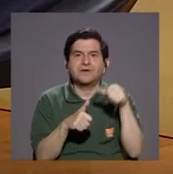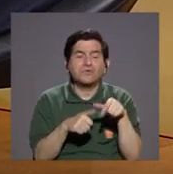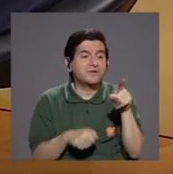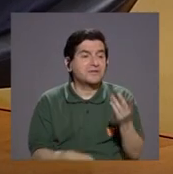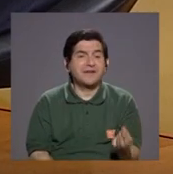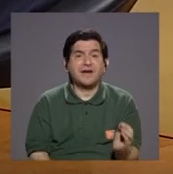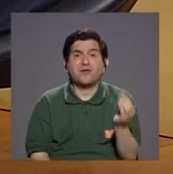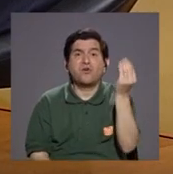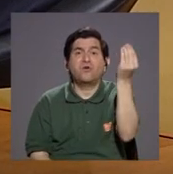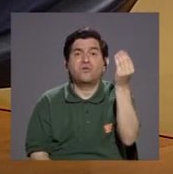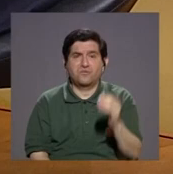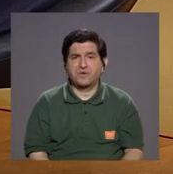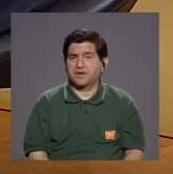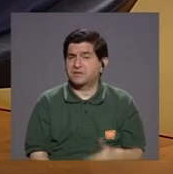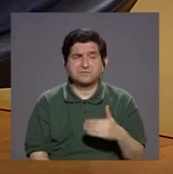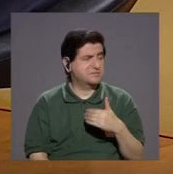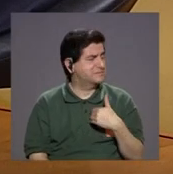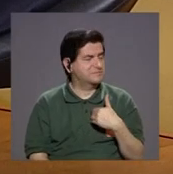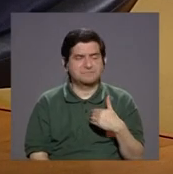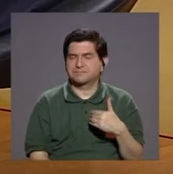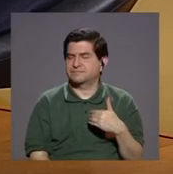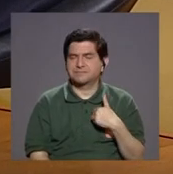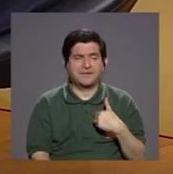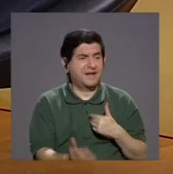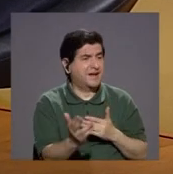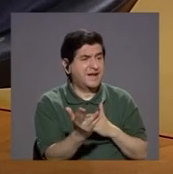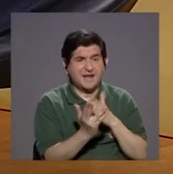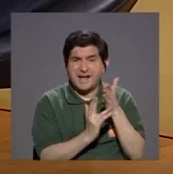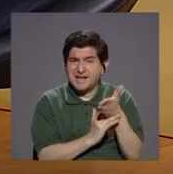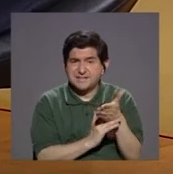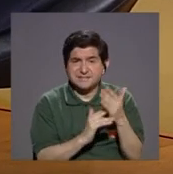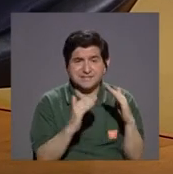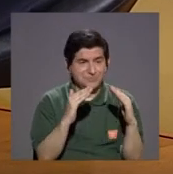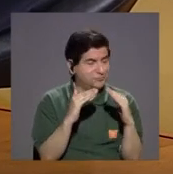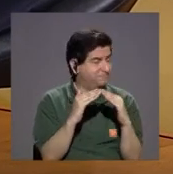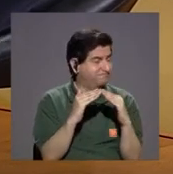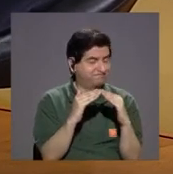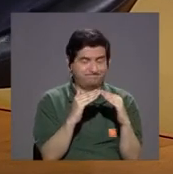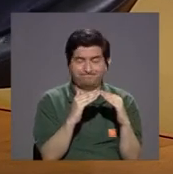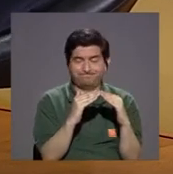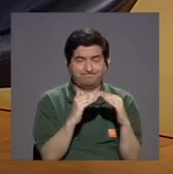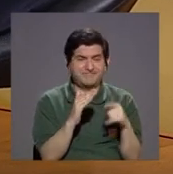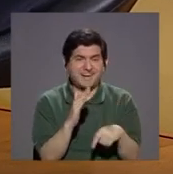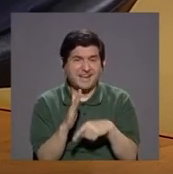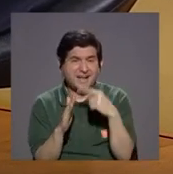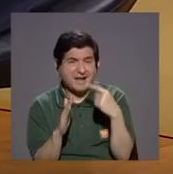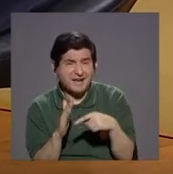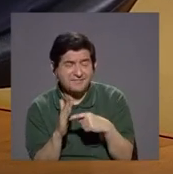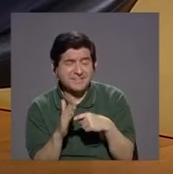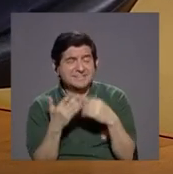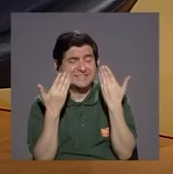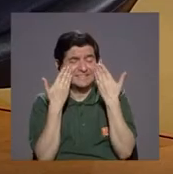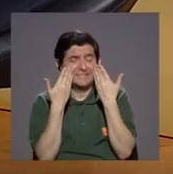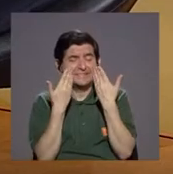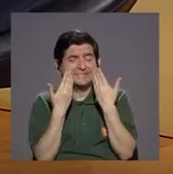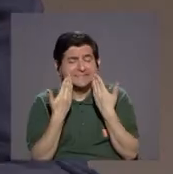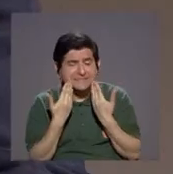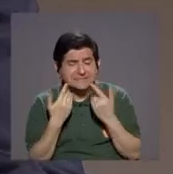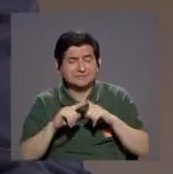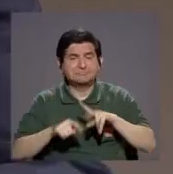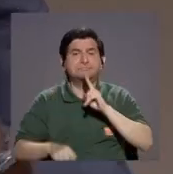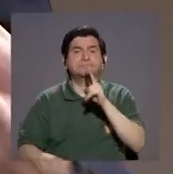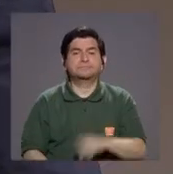muchachos que muchas veces no han tenido acceso a un lugar a veces y es triste decirlo pero la verdad